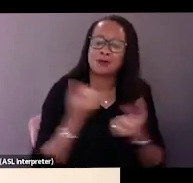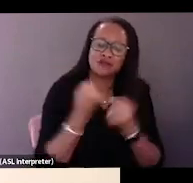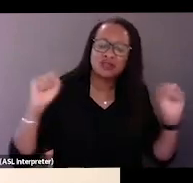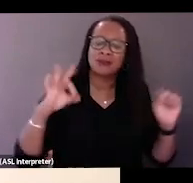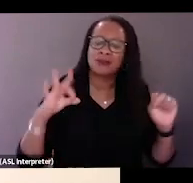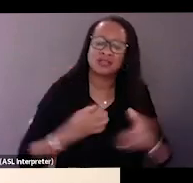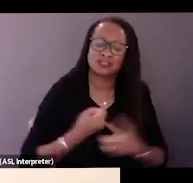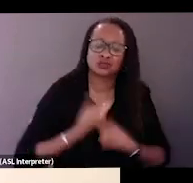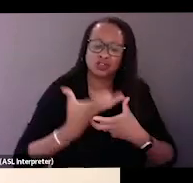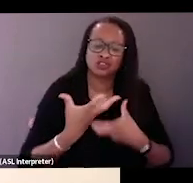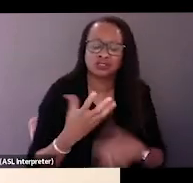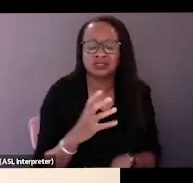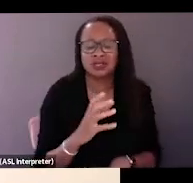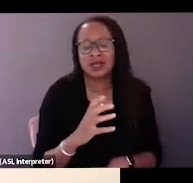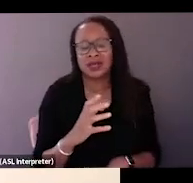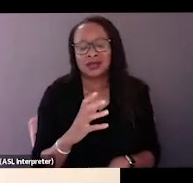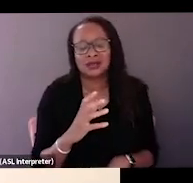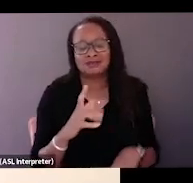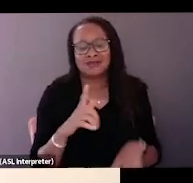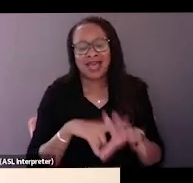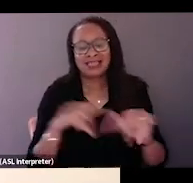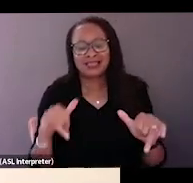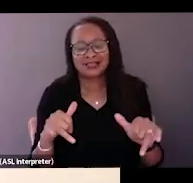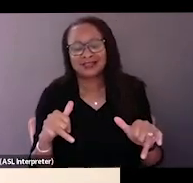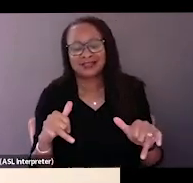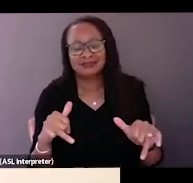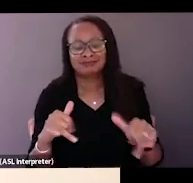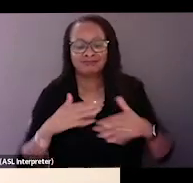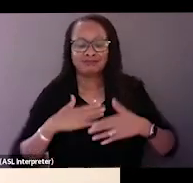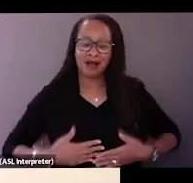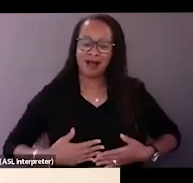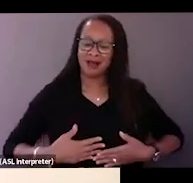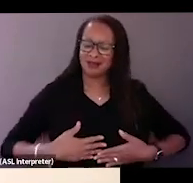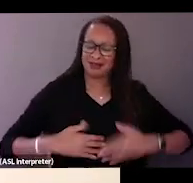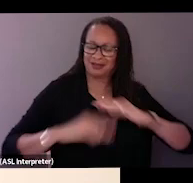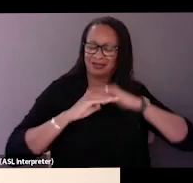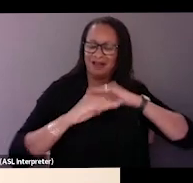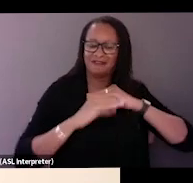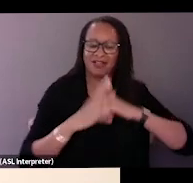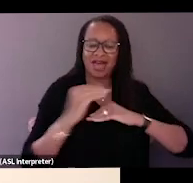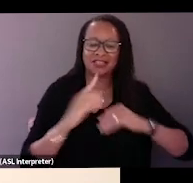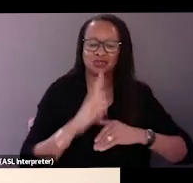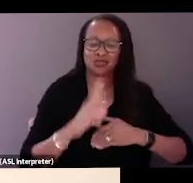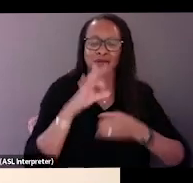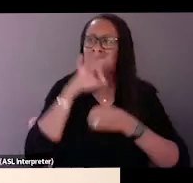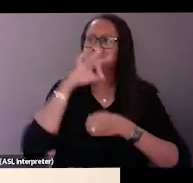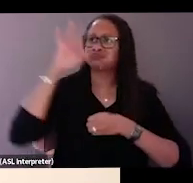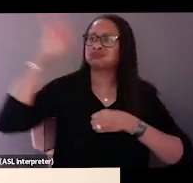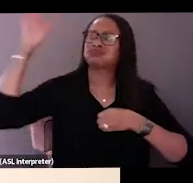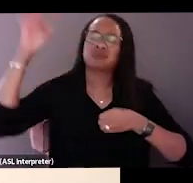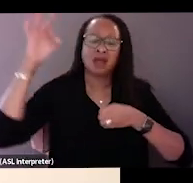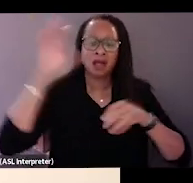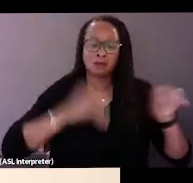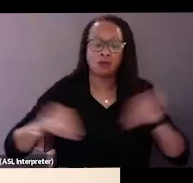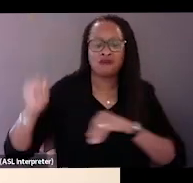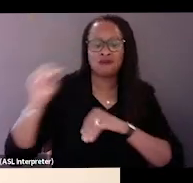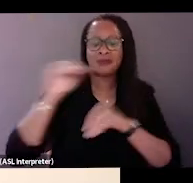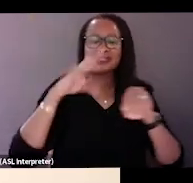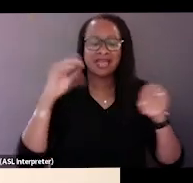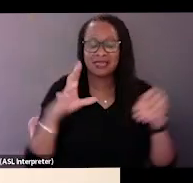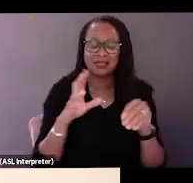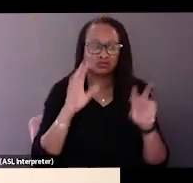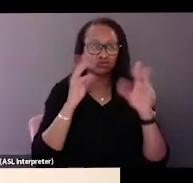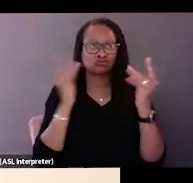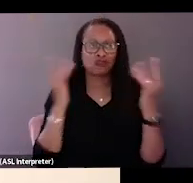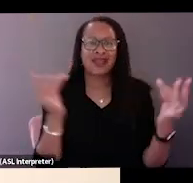de libertad, de expresión a nivel del cuerpo, ¿no? De estos movimientos corporales y